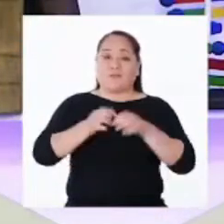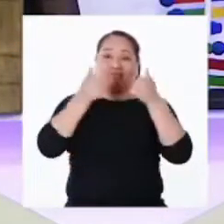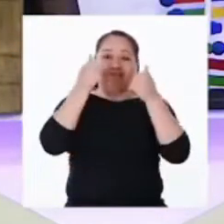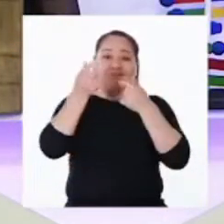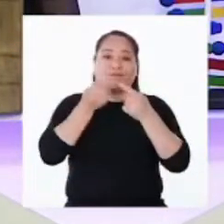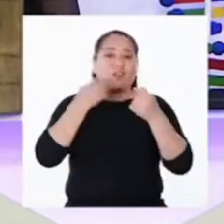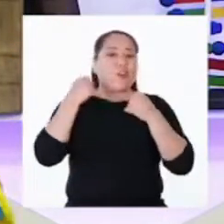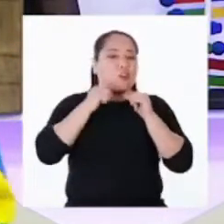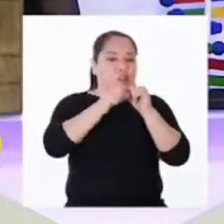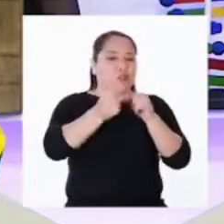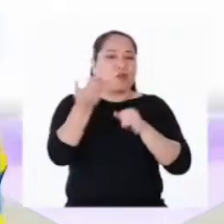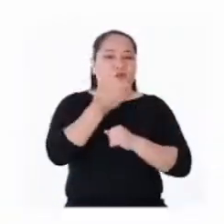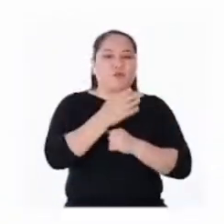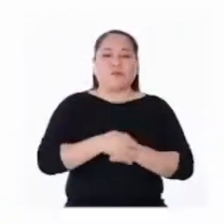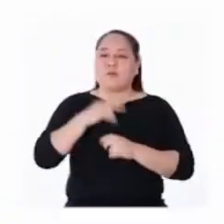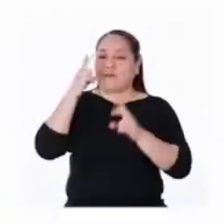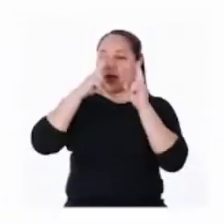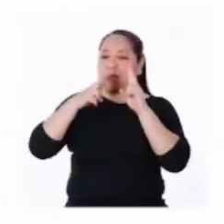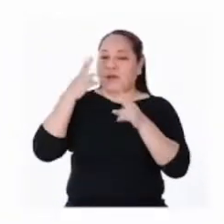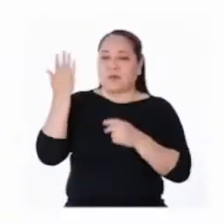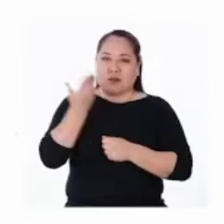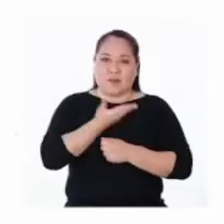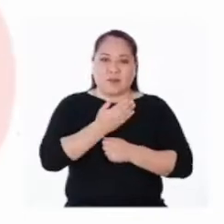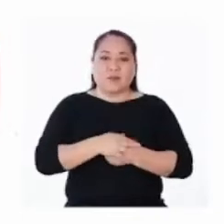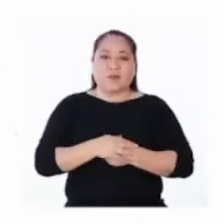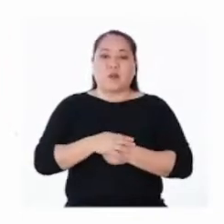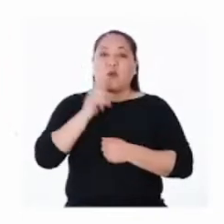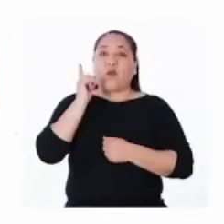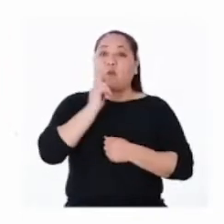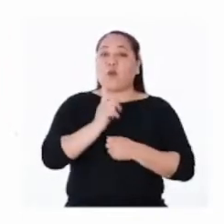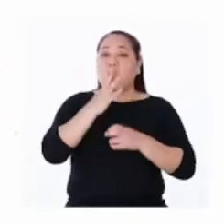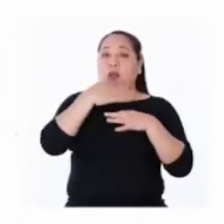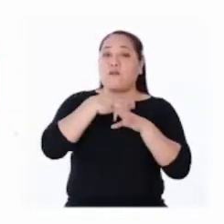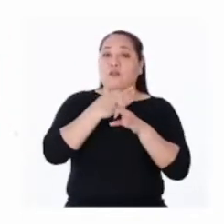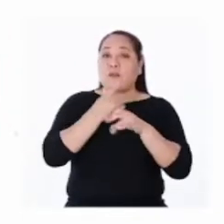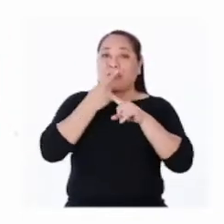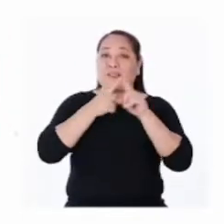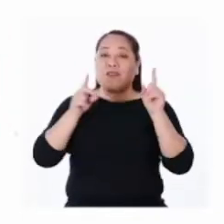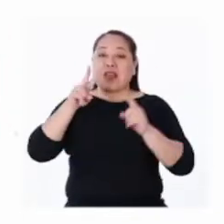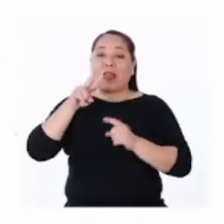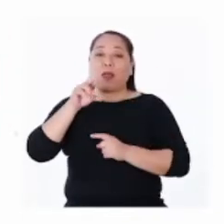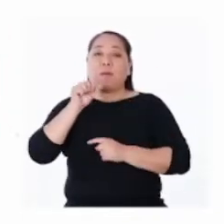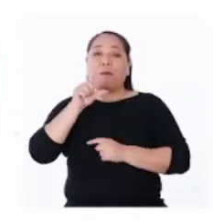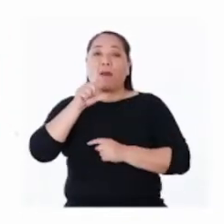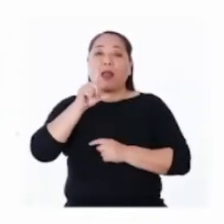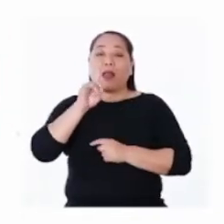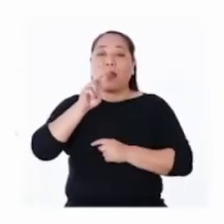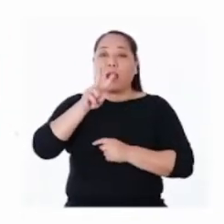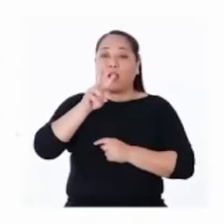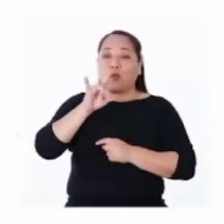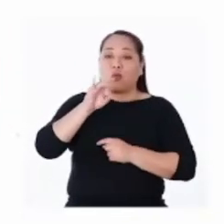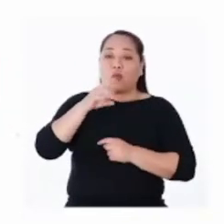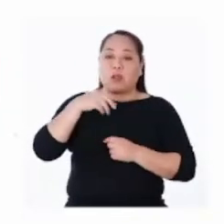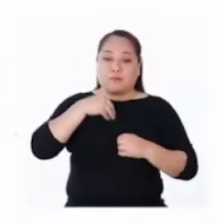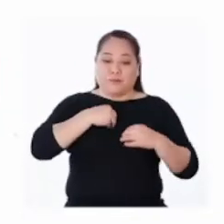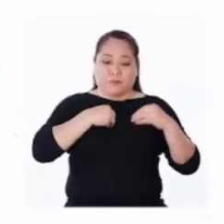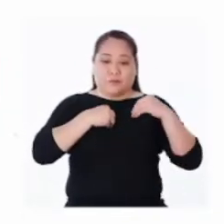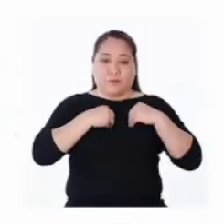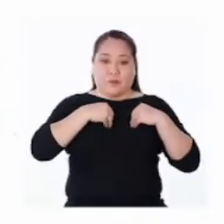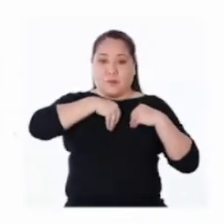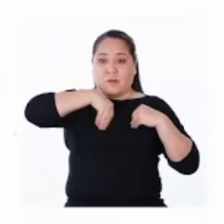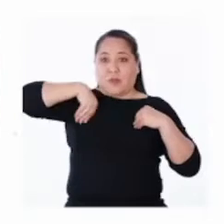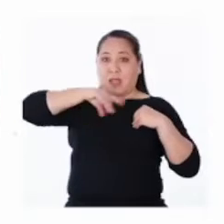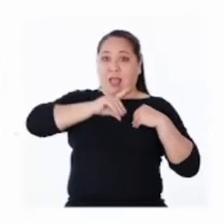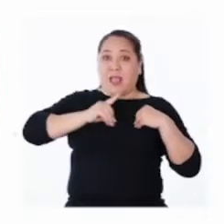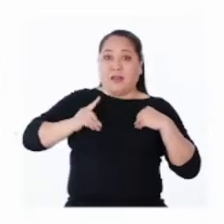Todo bajo control. Sigamos. Veamos esto. Un tipo diferente de válvula separa los ventrículos de la arteria